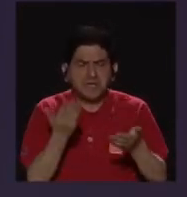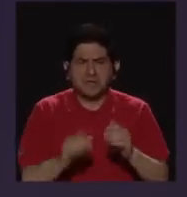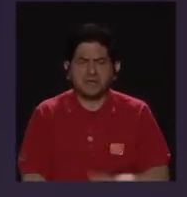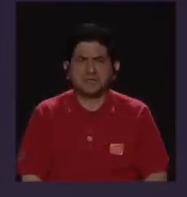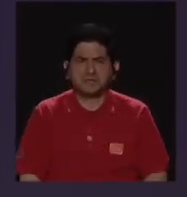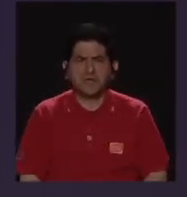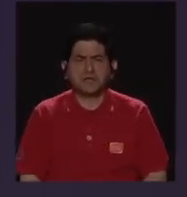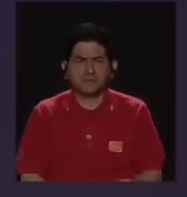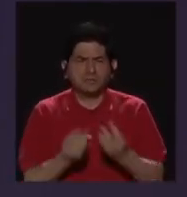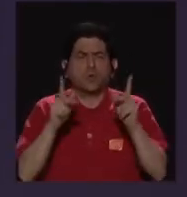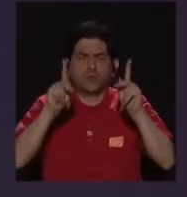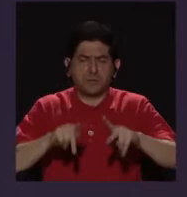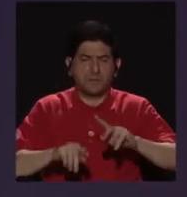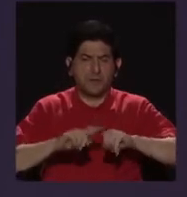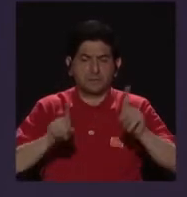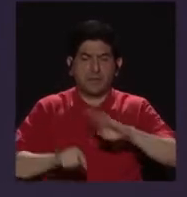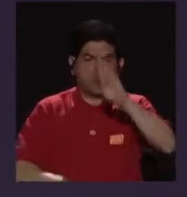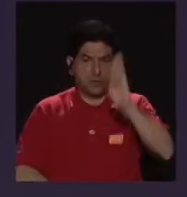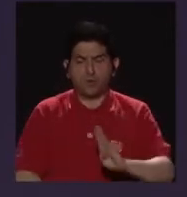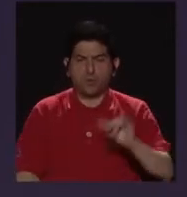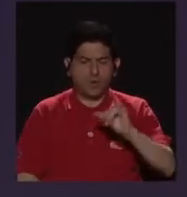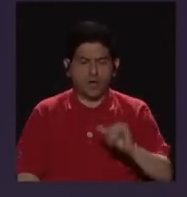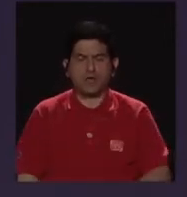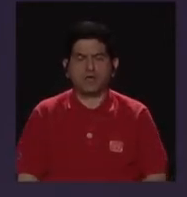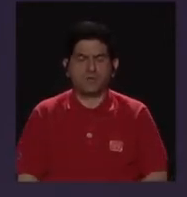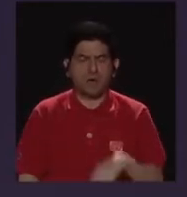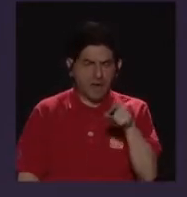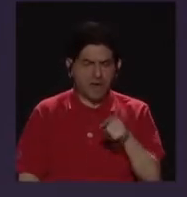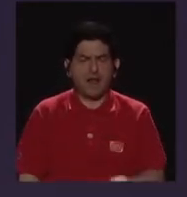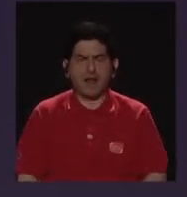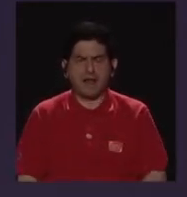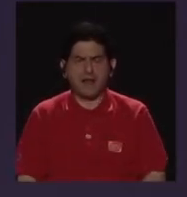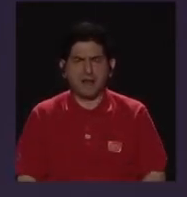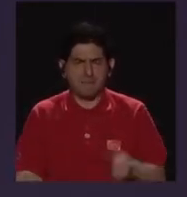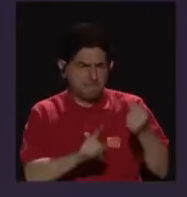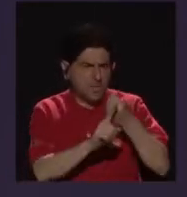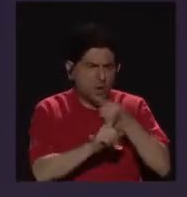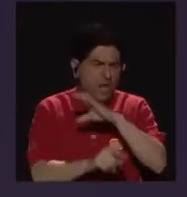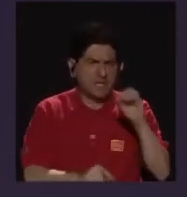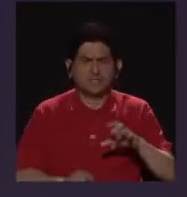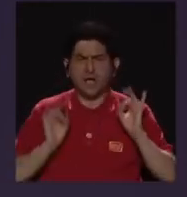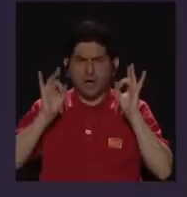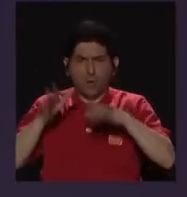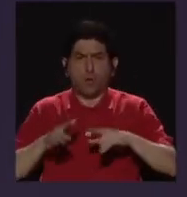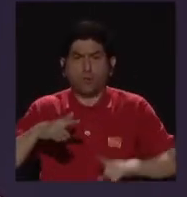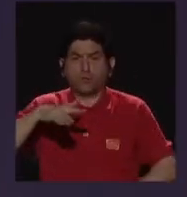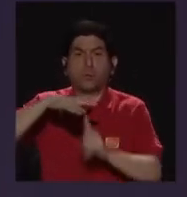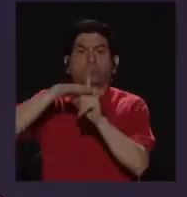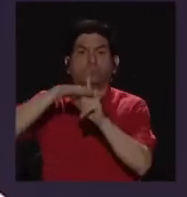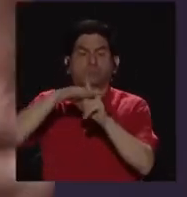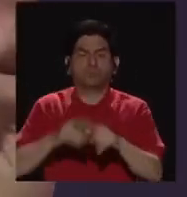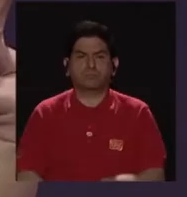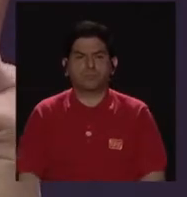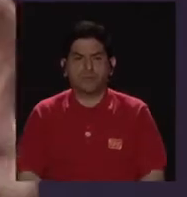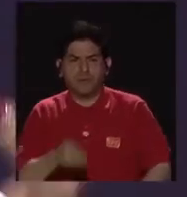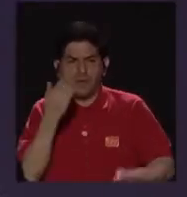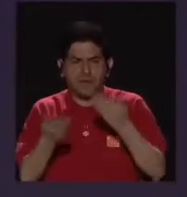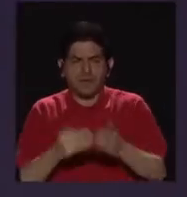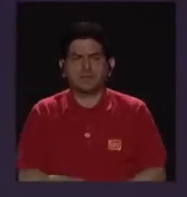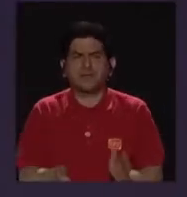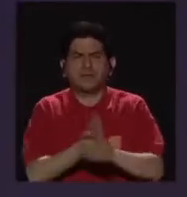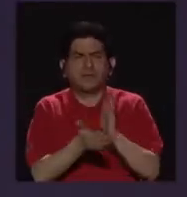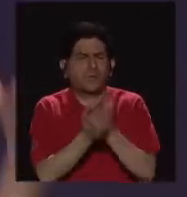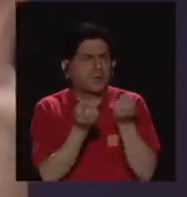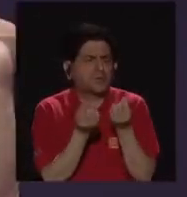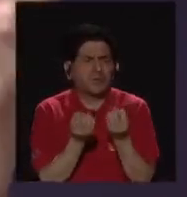numerosas jamás nunca como este año jamás con tanta violencia con tanto odio y con tanta tanto brochure